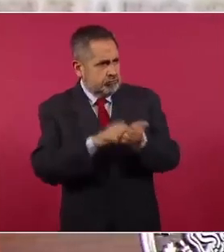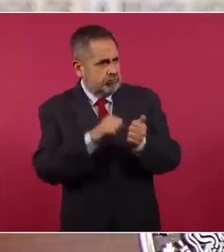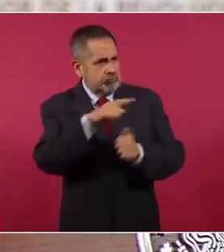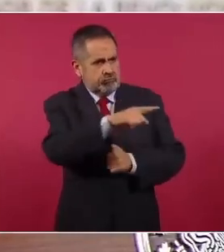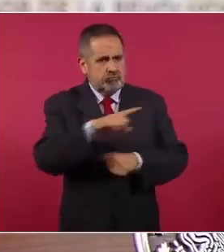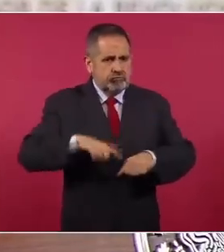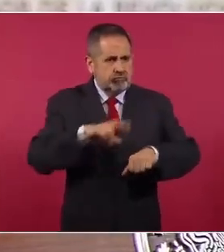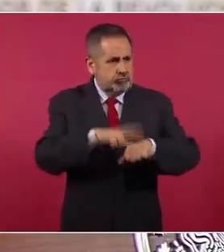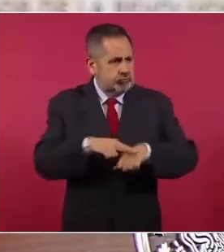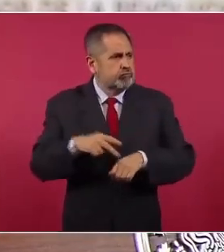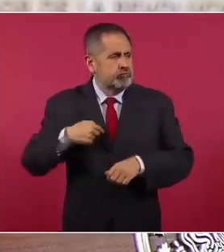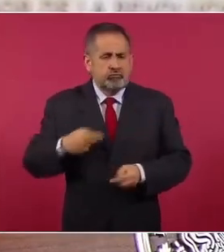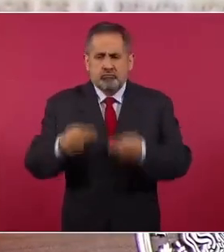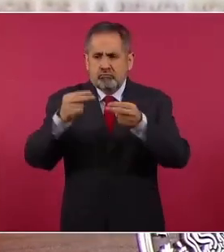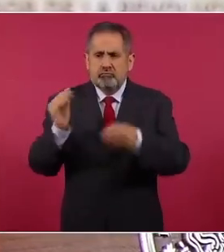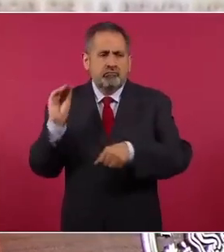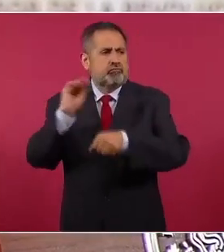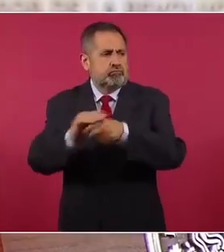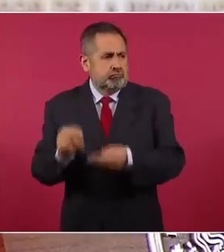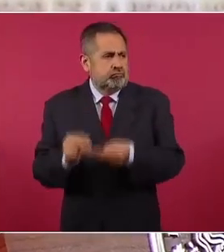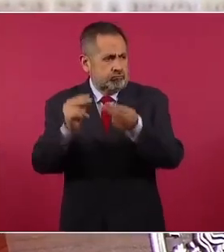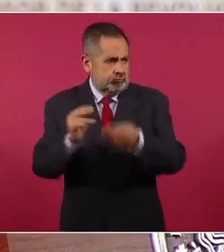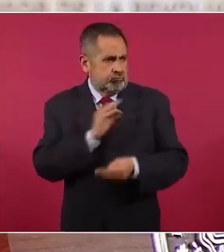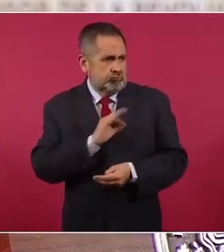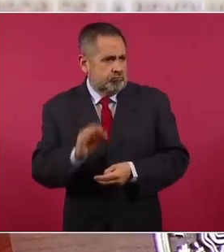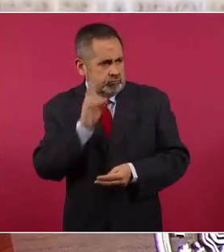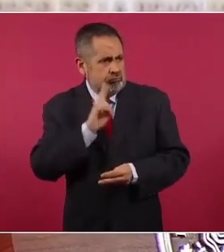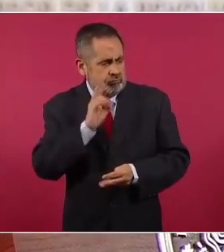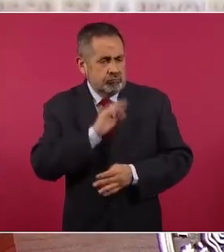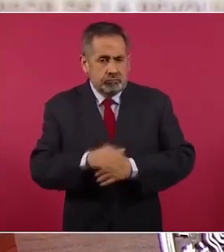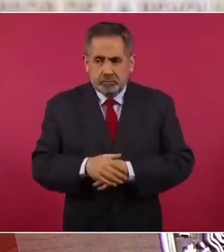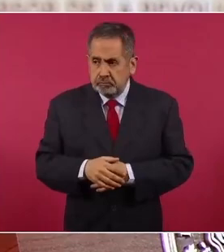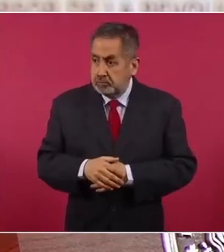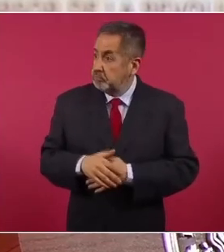estaban dispuestos a invertir en el estado.